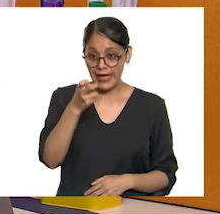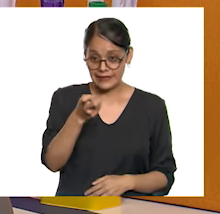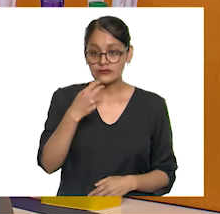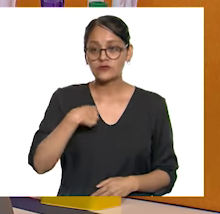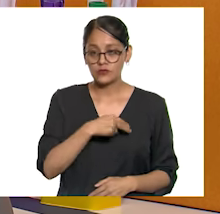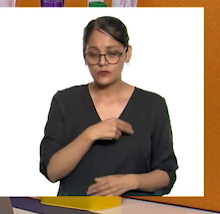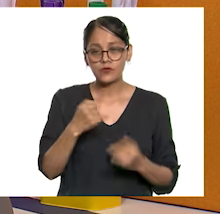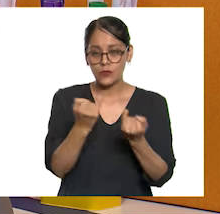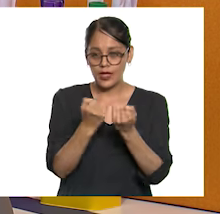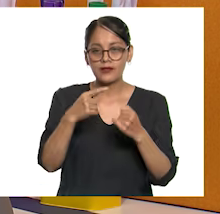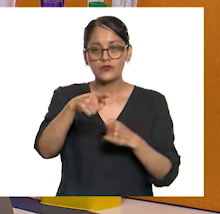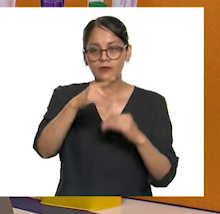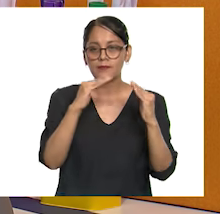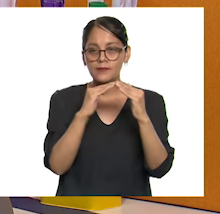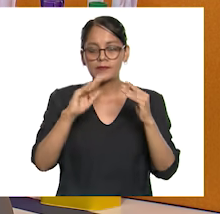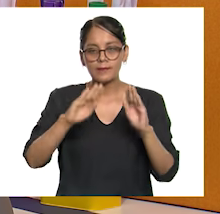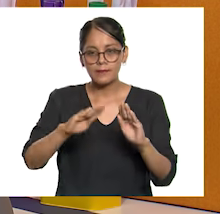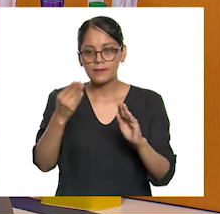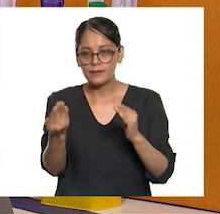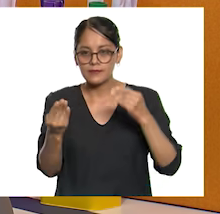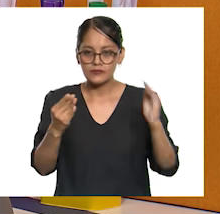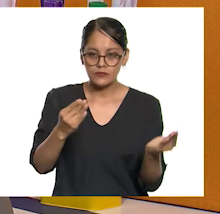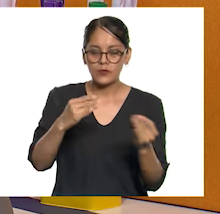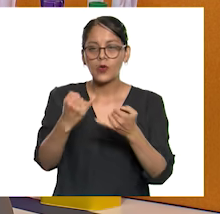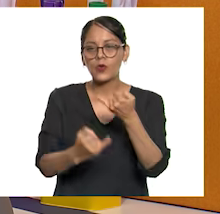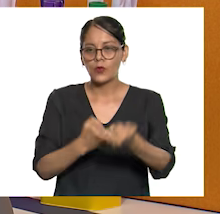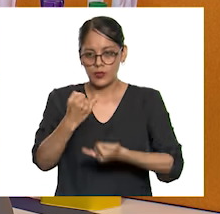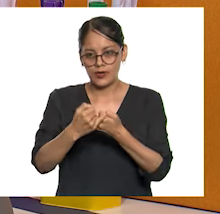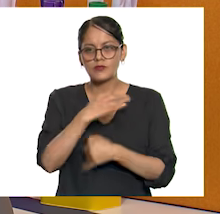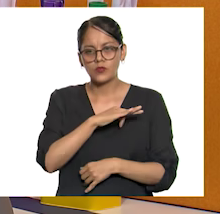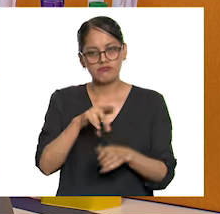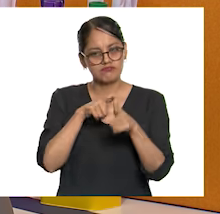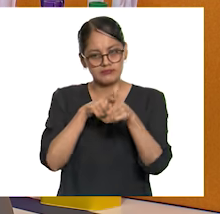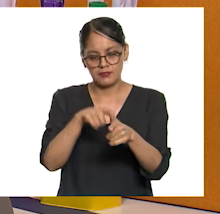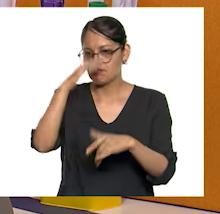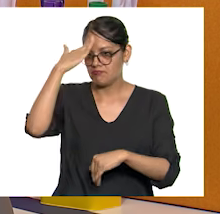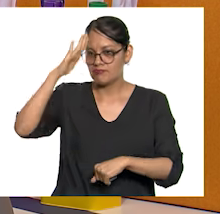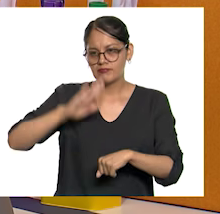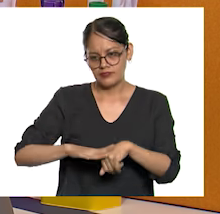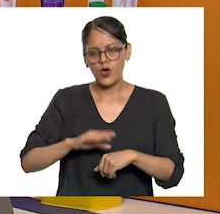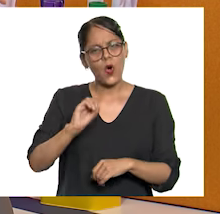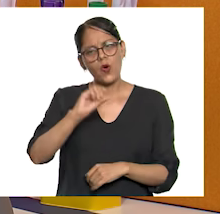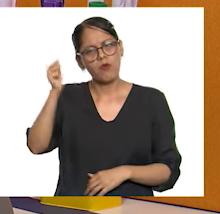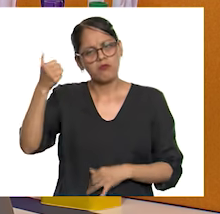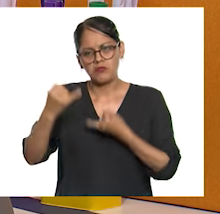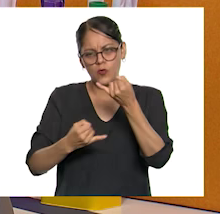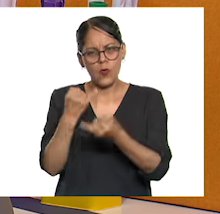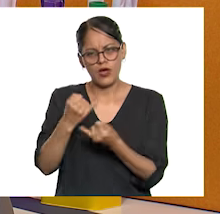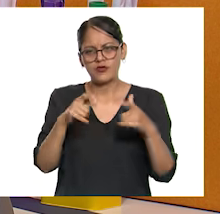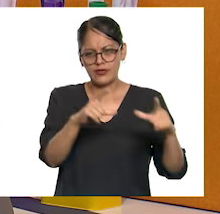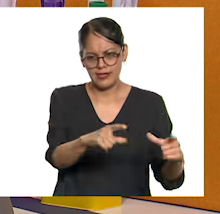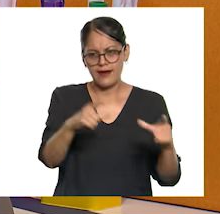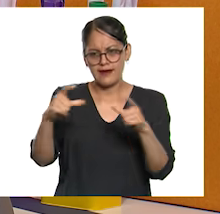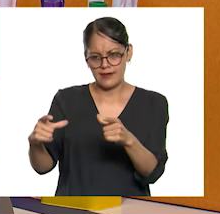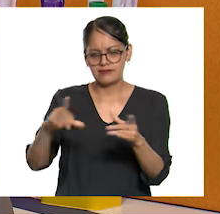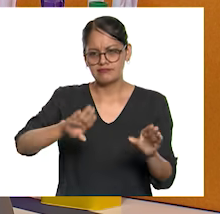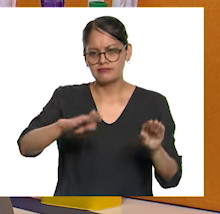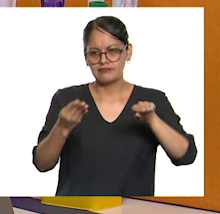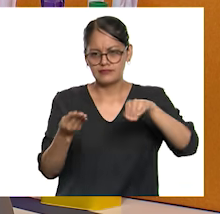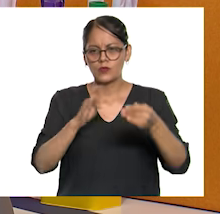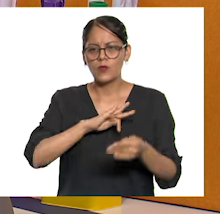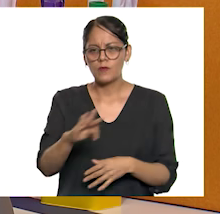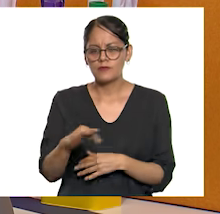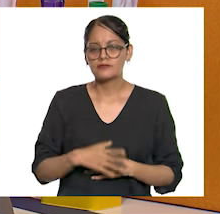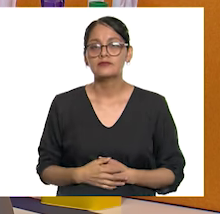ustedes en casa pueden seguir jugando pues memoria o cualquier juego de tarjetas que ustedes elijan.